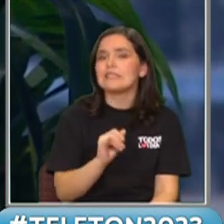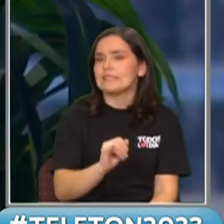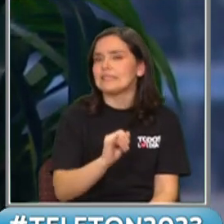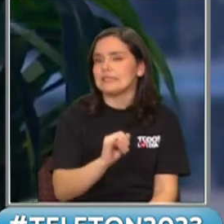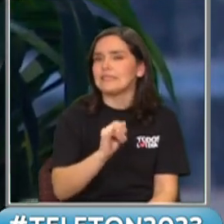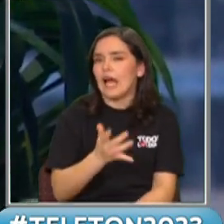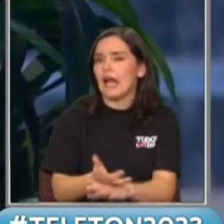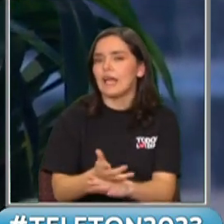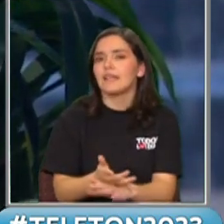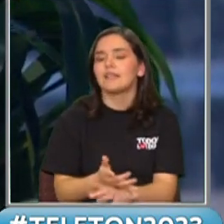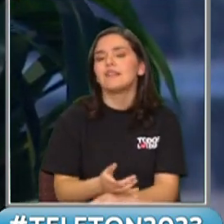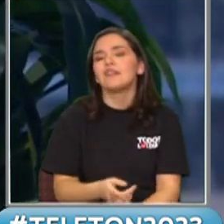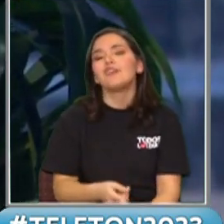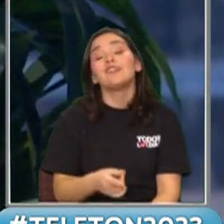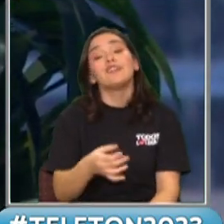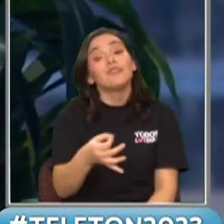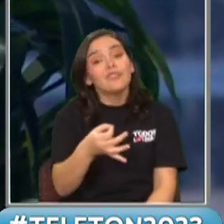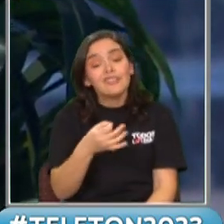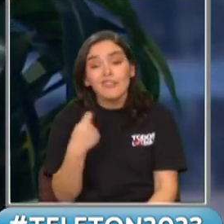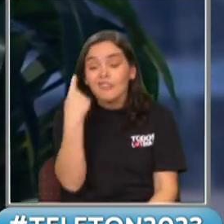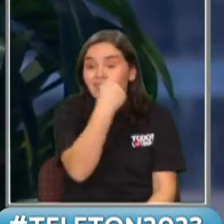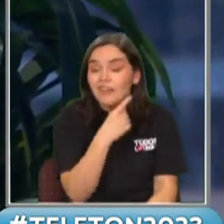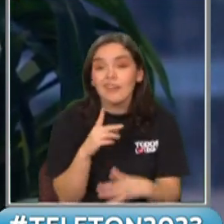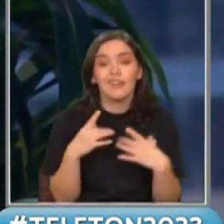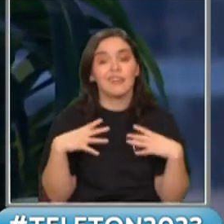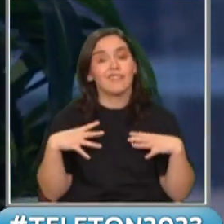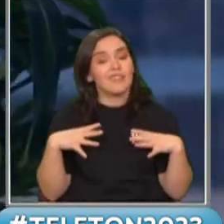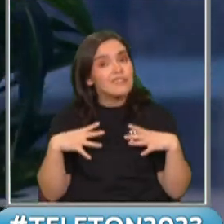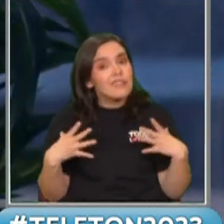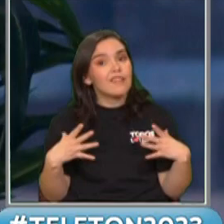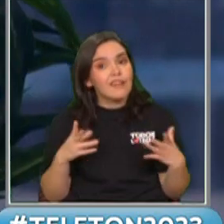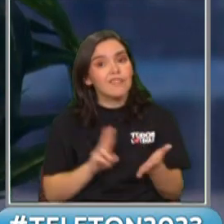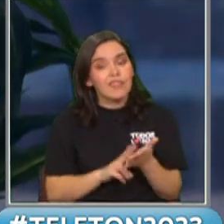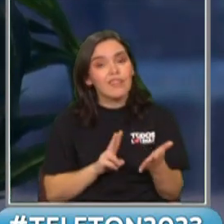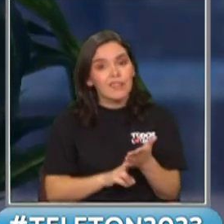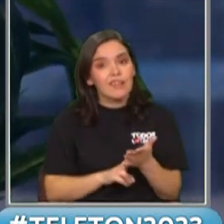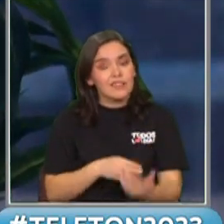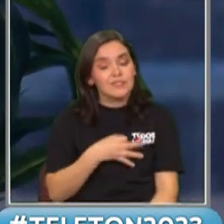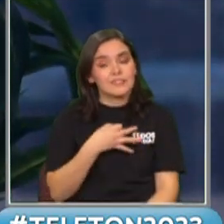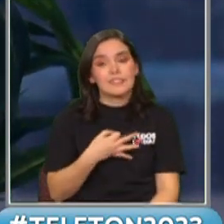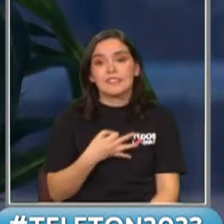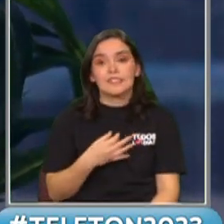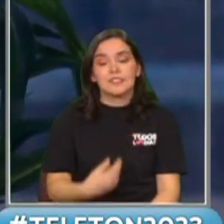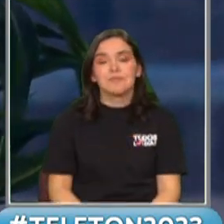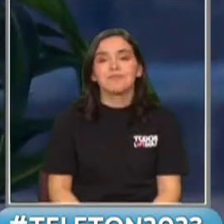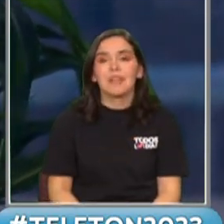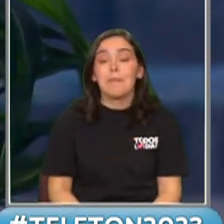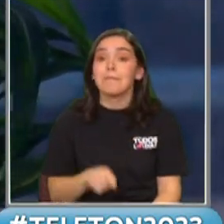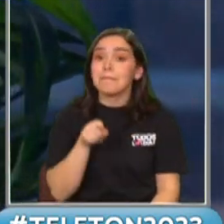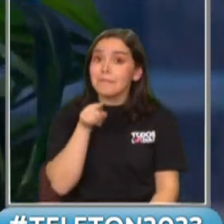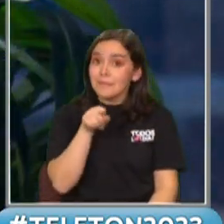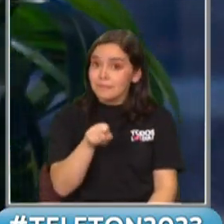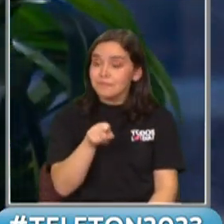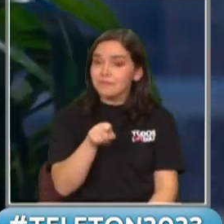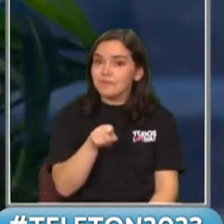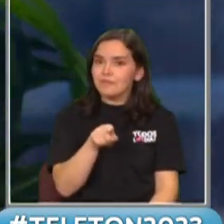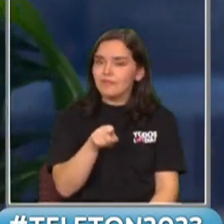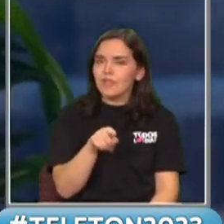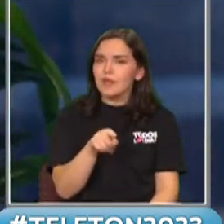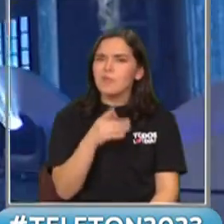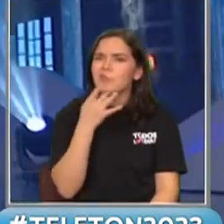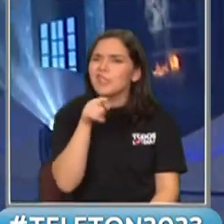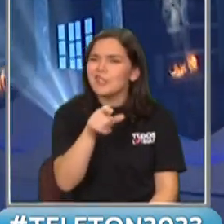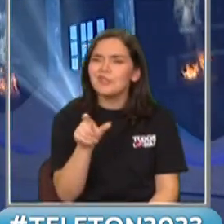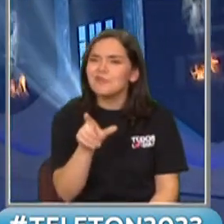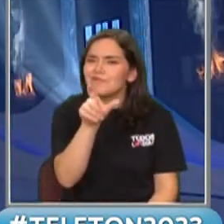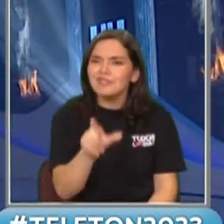oye tú lo decís con una felicidad Te juro corazón de bueno para ti eh Por qué estáis tan